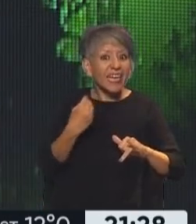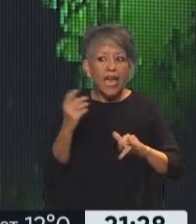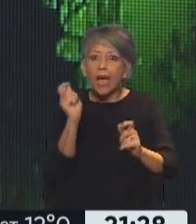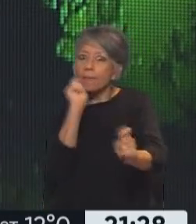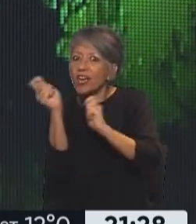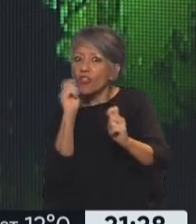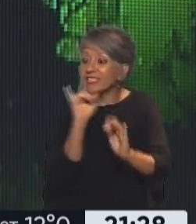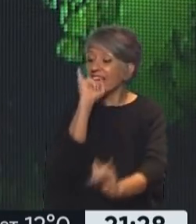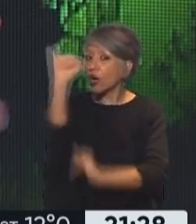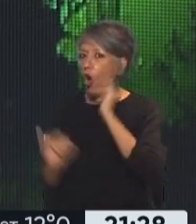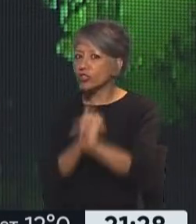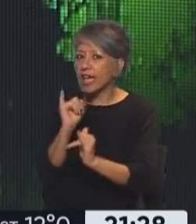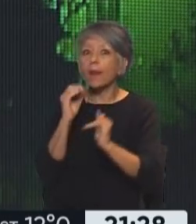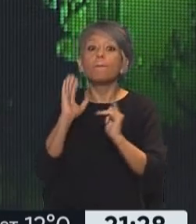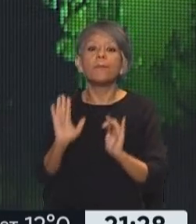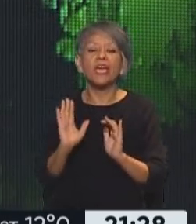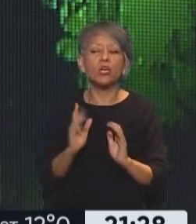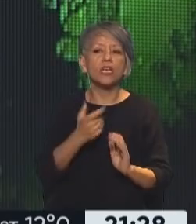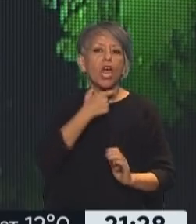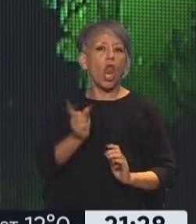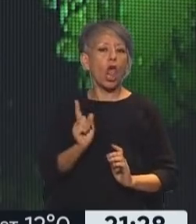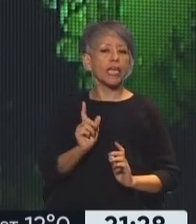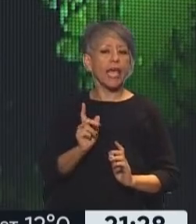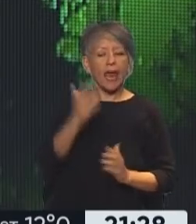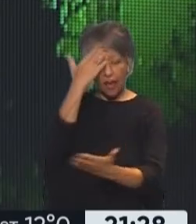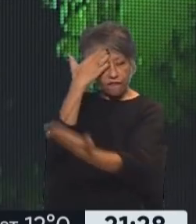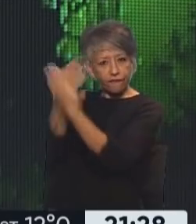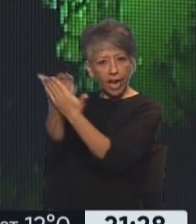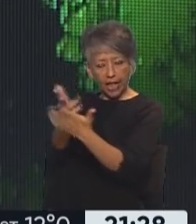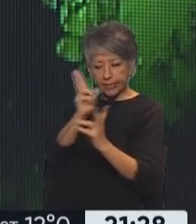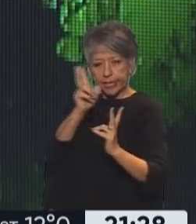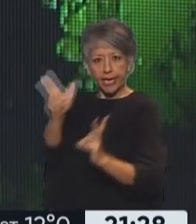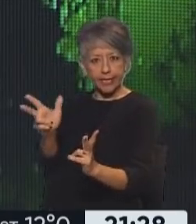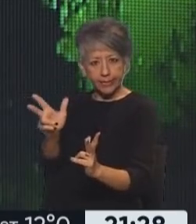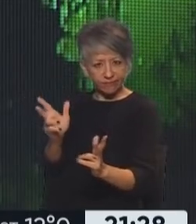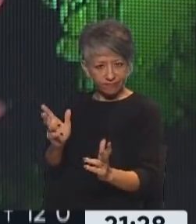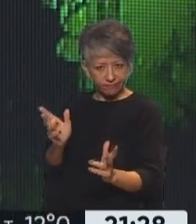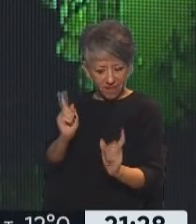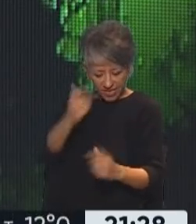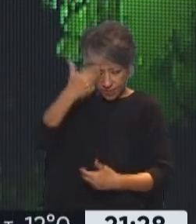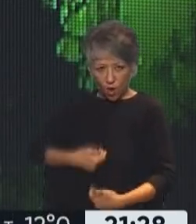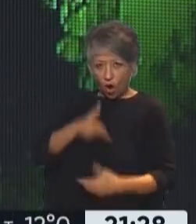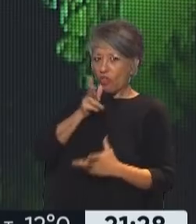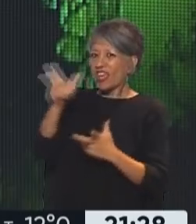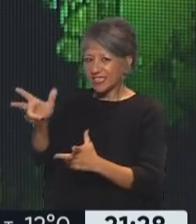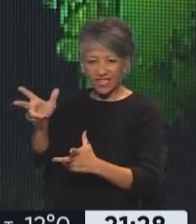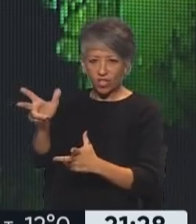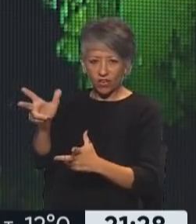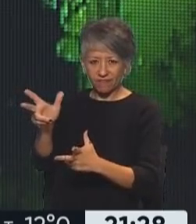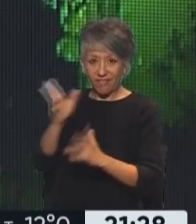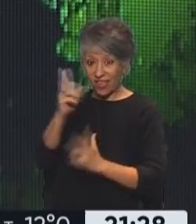haga pública, pero por algún motivo no puede, no quiere decirlo de manera, que no puede decirlo por él mismo, ¿sí? En on sería, en vivo.